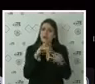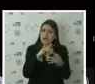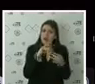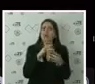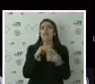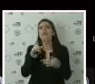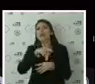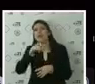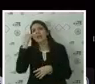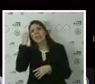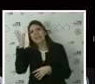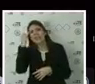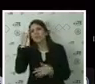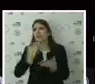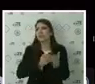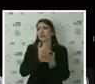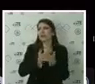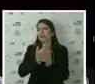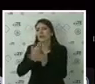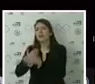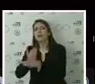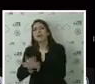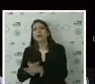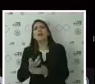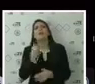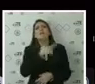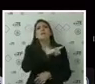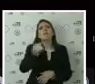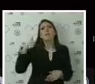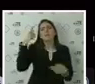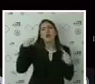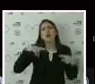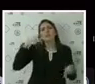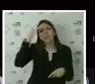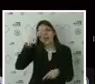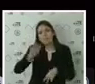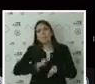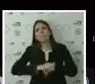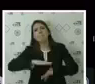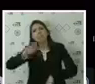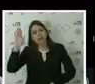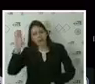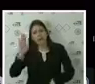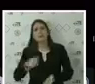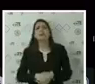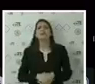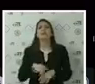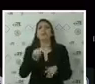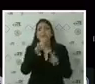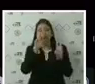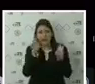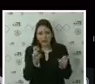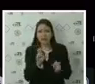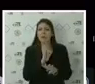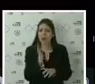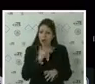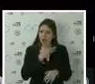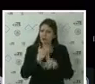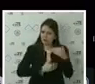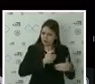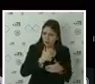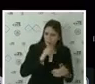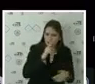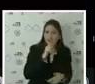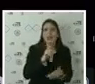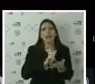iniciativas para que estén toda la población enterados. Ya hay muchísimas cosas en las que hemos avanzado en un tema de género. Está la